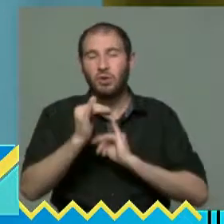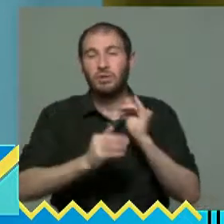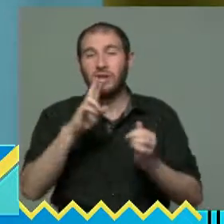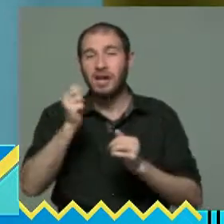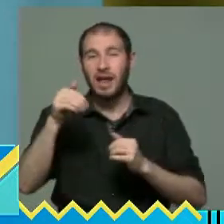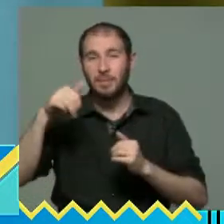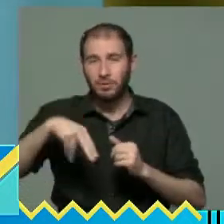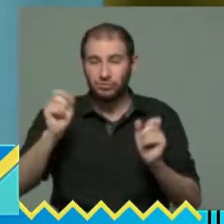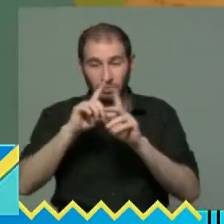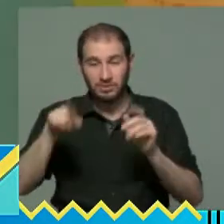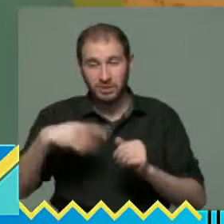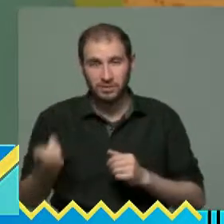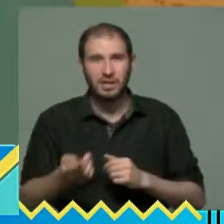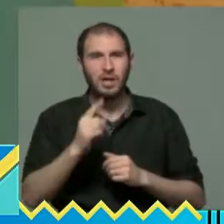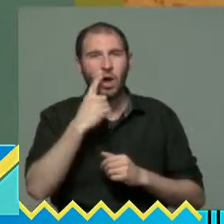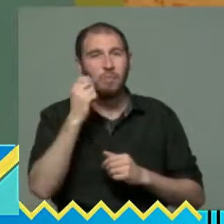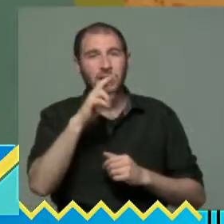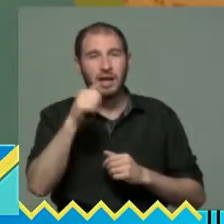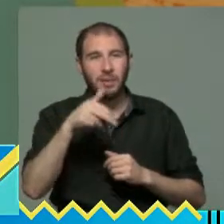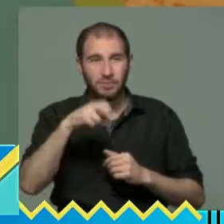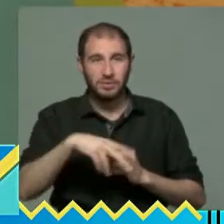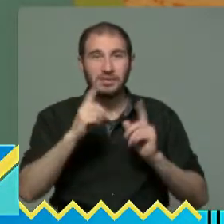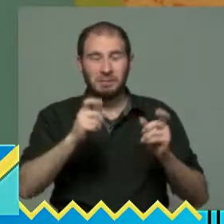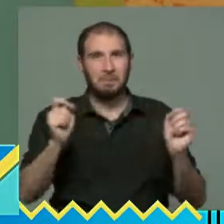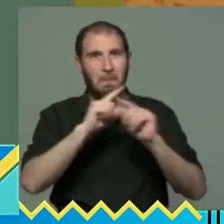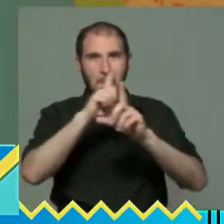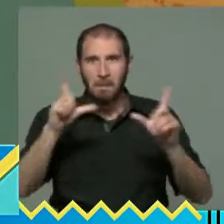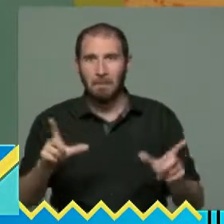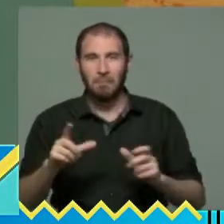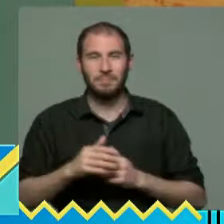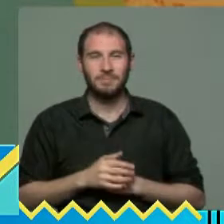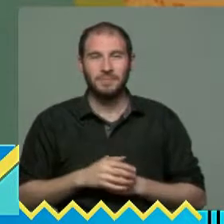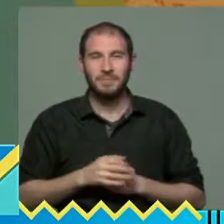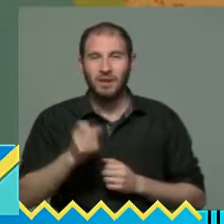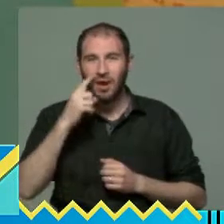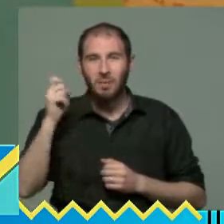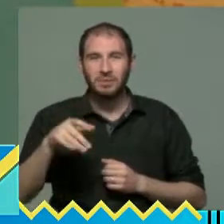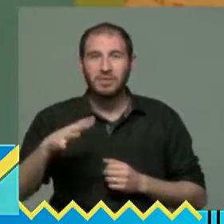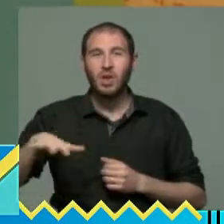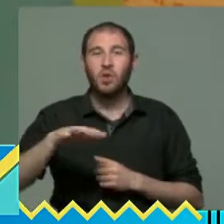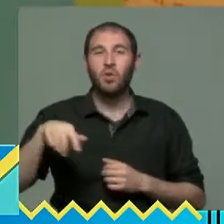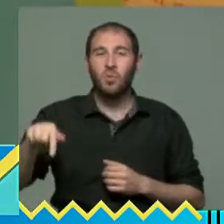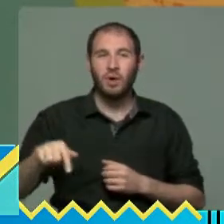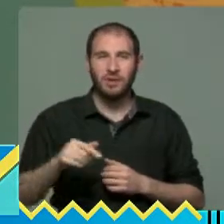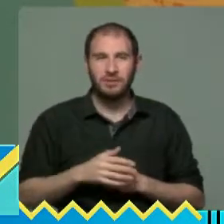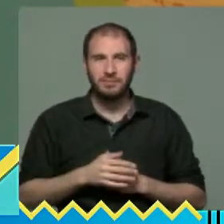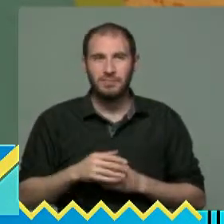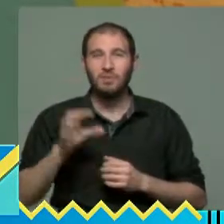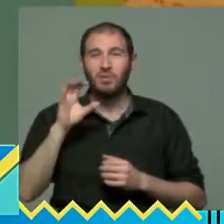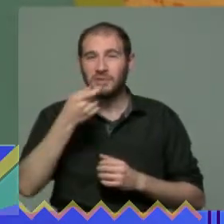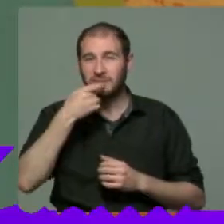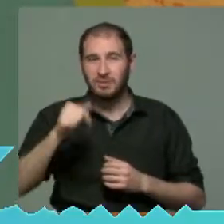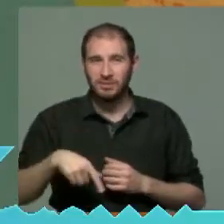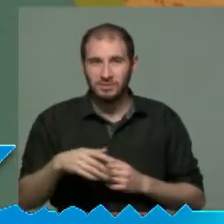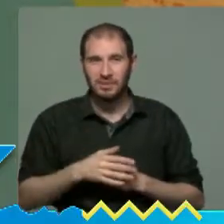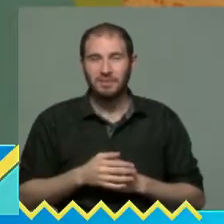Ramón como una de las sorpresas. José Ramón fue algo impresionante. José Ramón es el espacio que tiene cubierto la provincia de